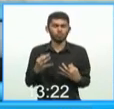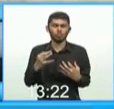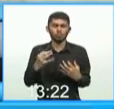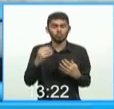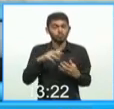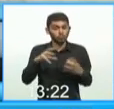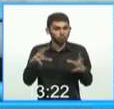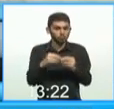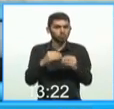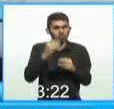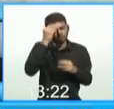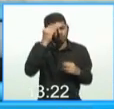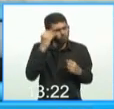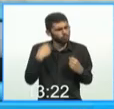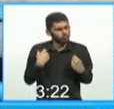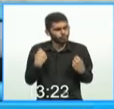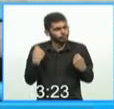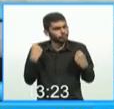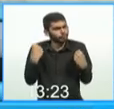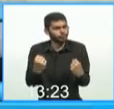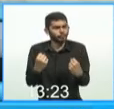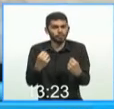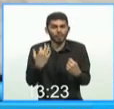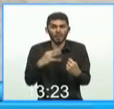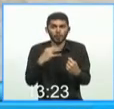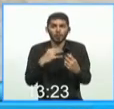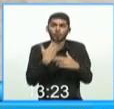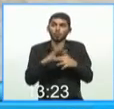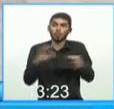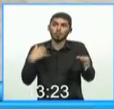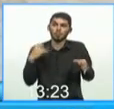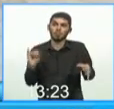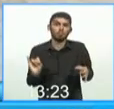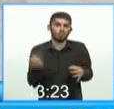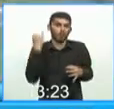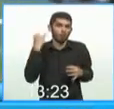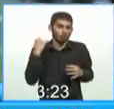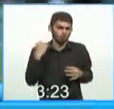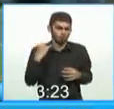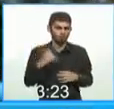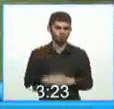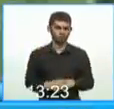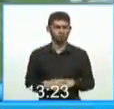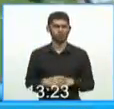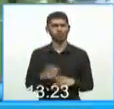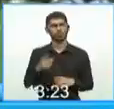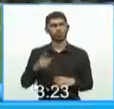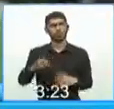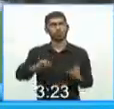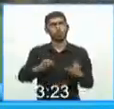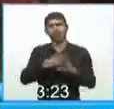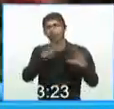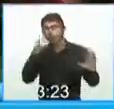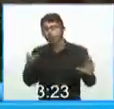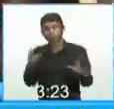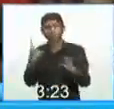la cabeza de de poder hacer el mejor juego olímpico del seleccionado masculino de varones haber cerrado el año con con los